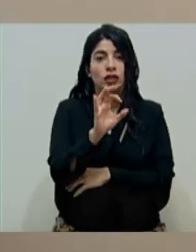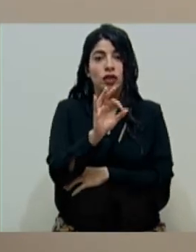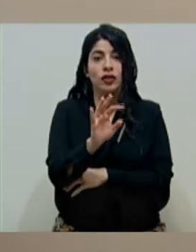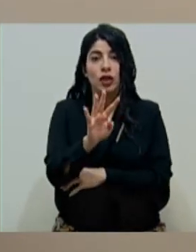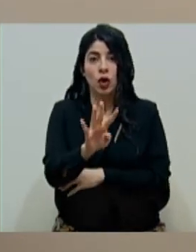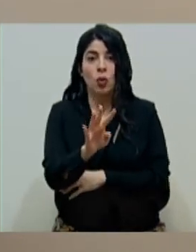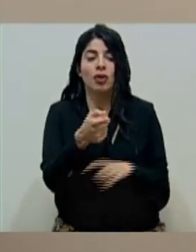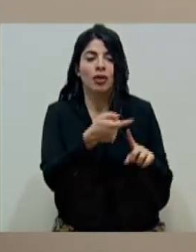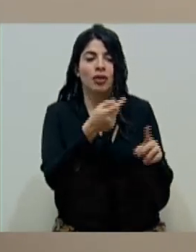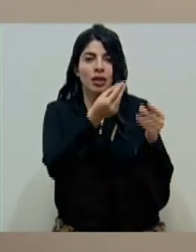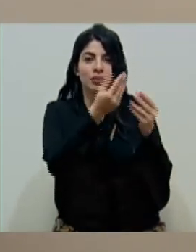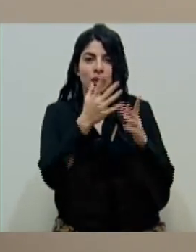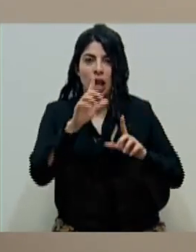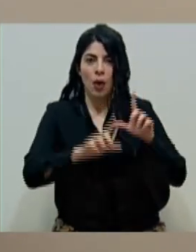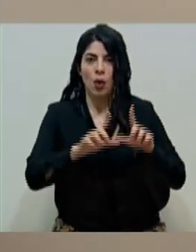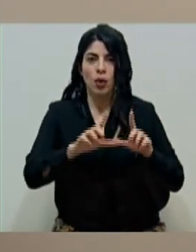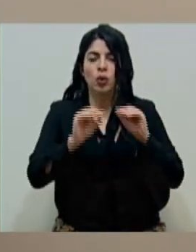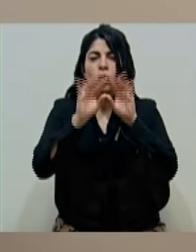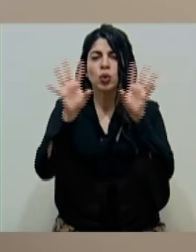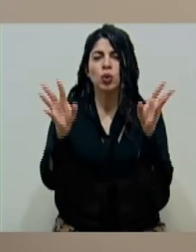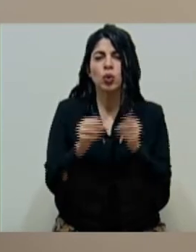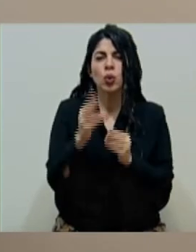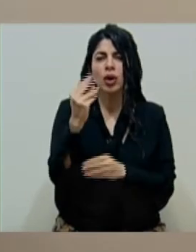994 son por laboratorio, para un total de